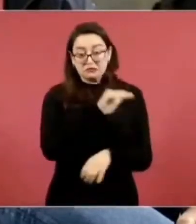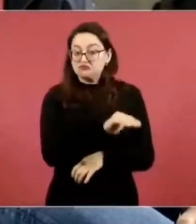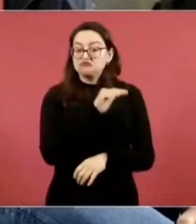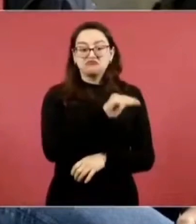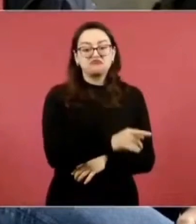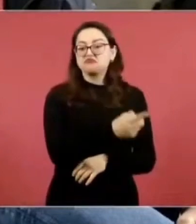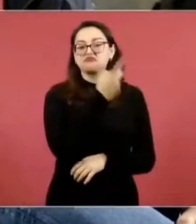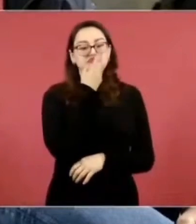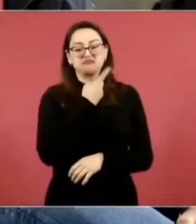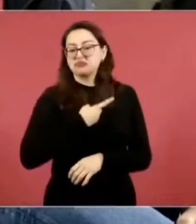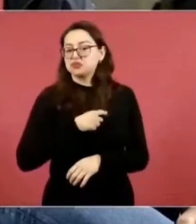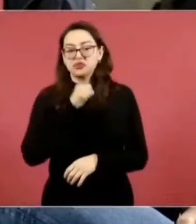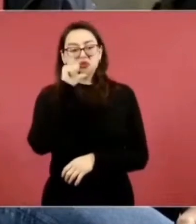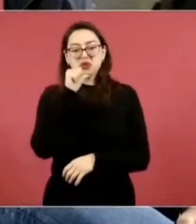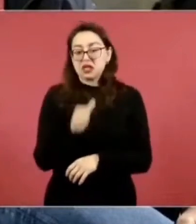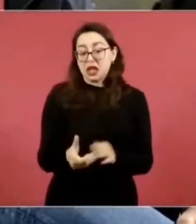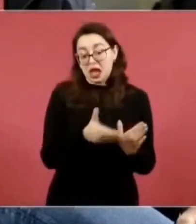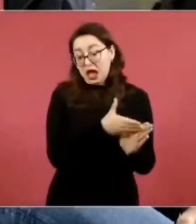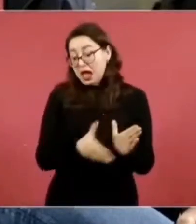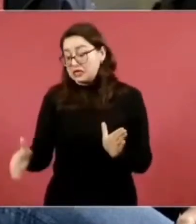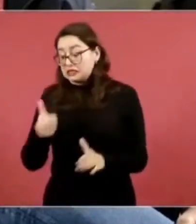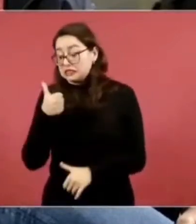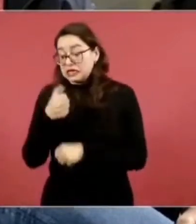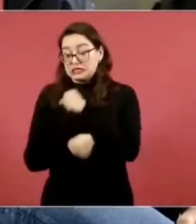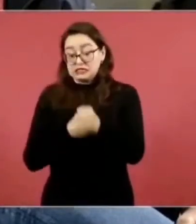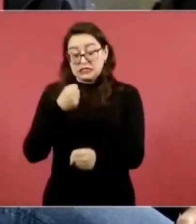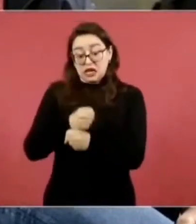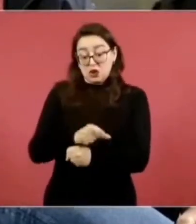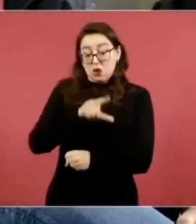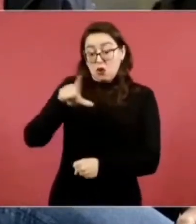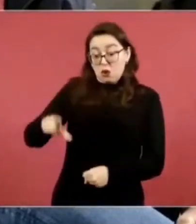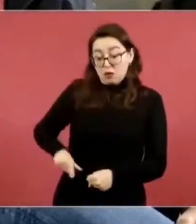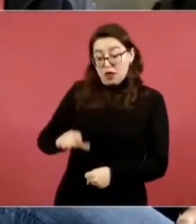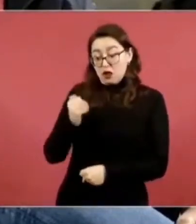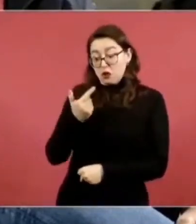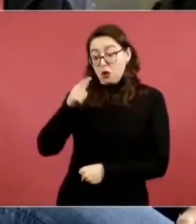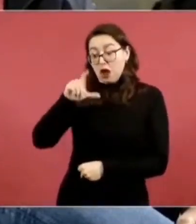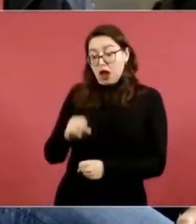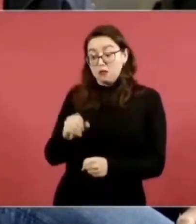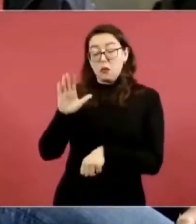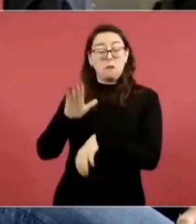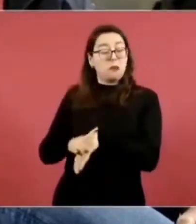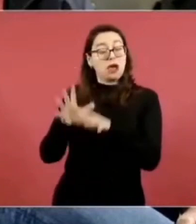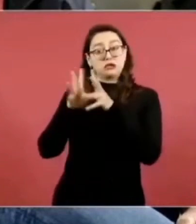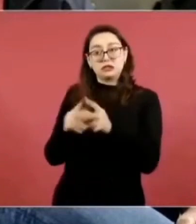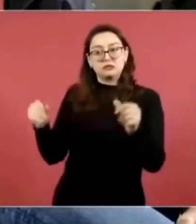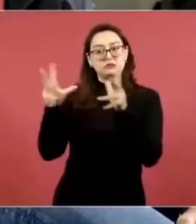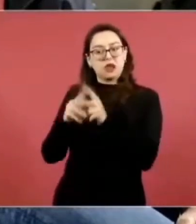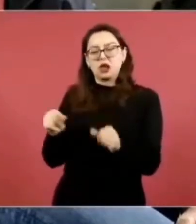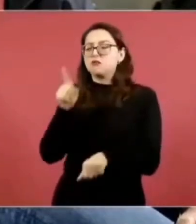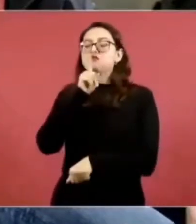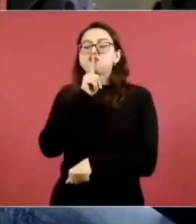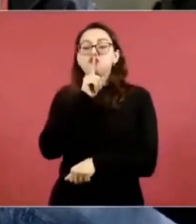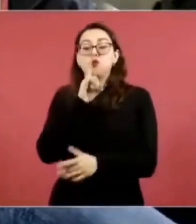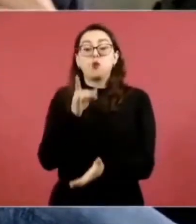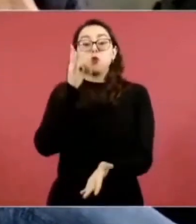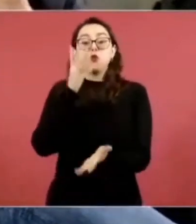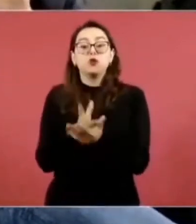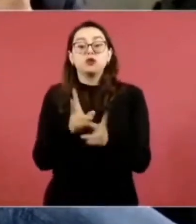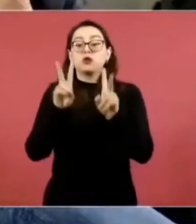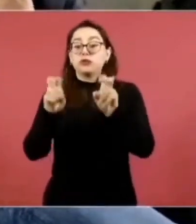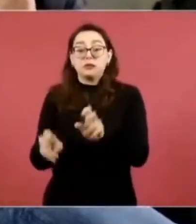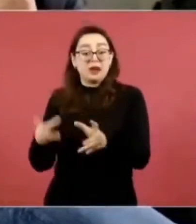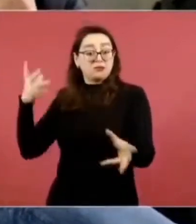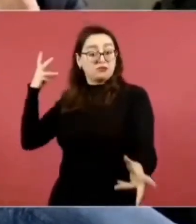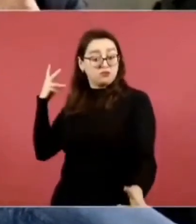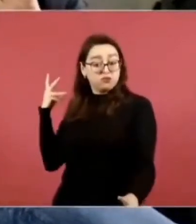nunca dijo en este sexenio hay más desaparecidos, sino un registro nacional